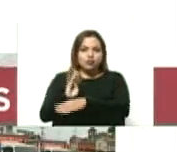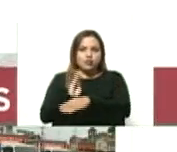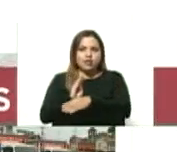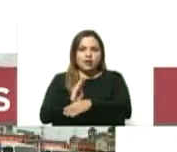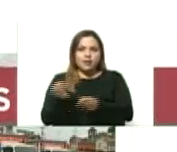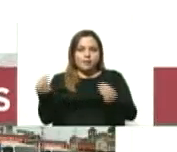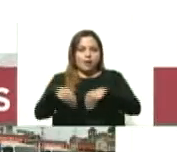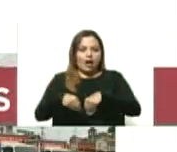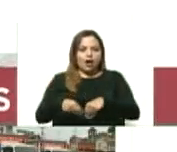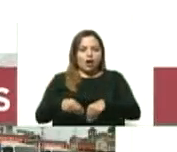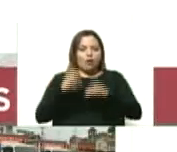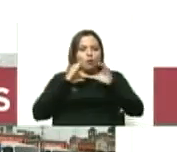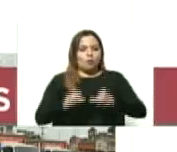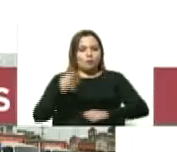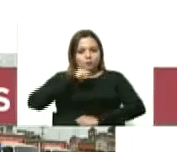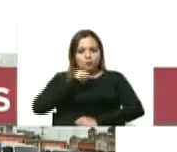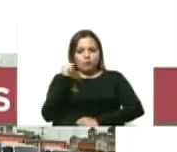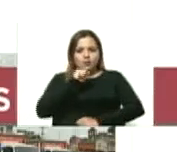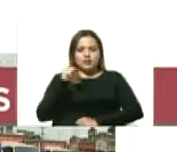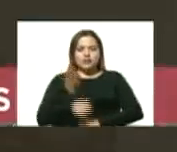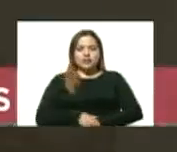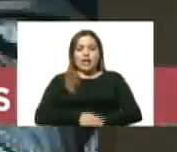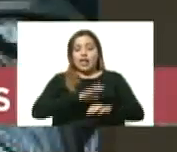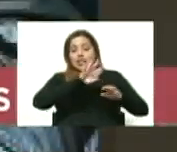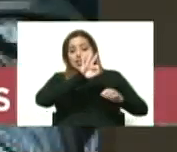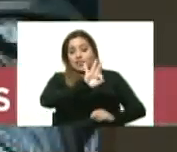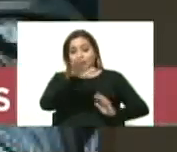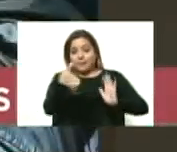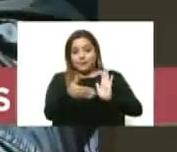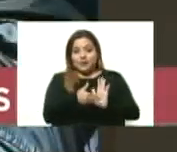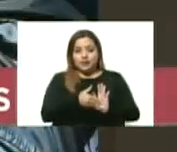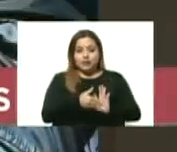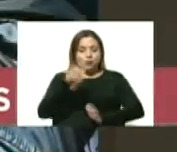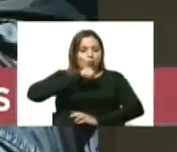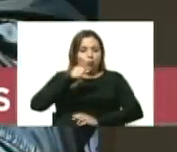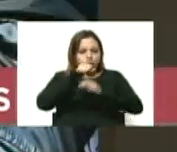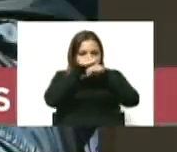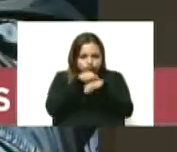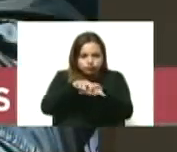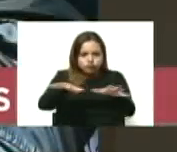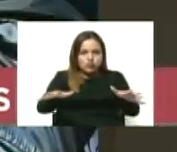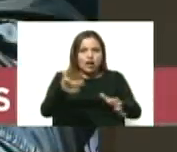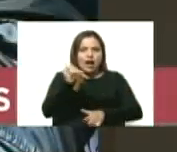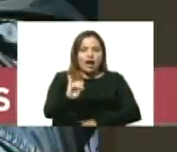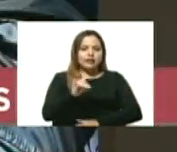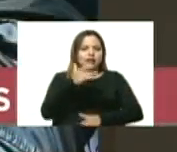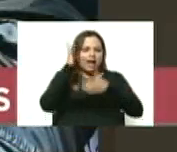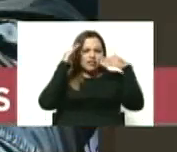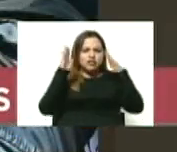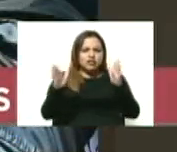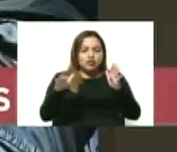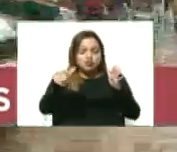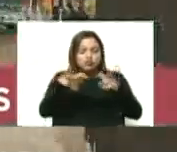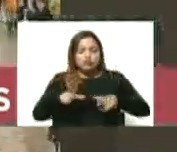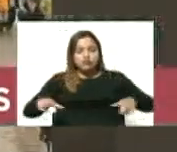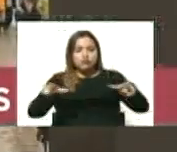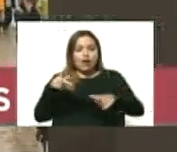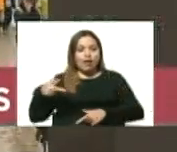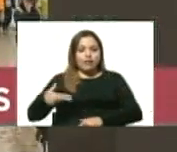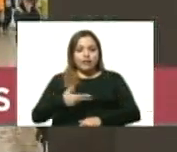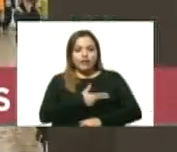decíamos nosotros, pues hay más de 3.000 funcionarios desplegados en esta zona que lamentablemente pues